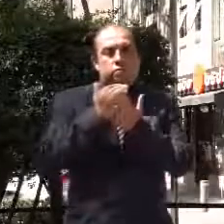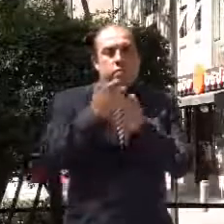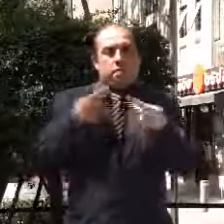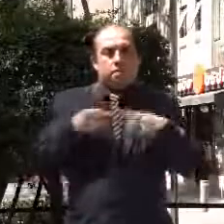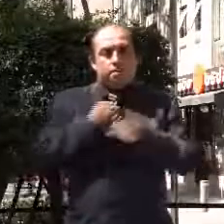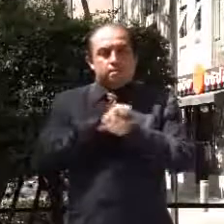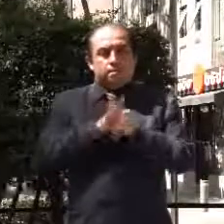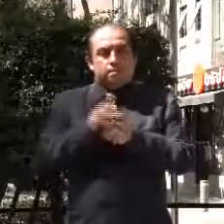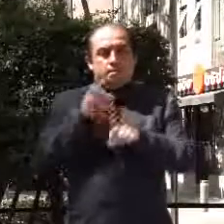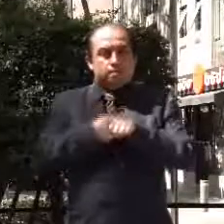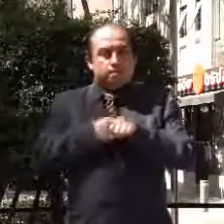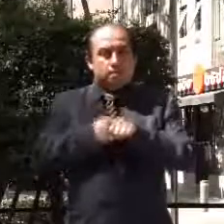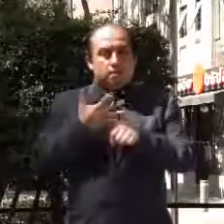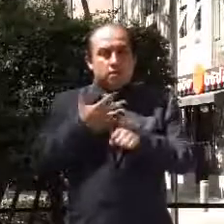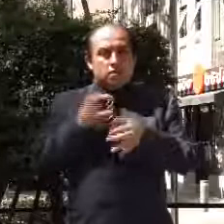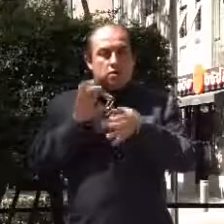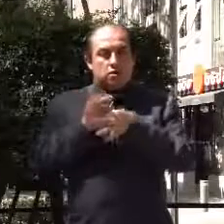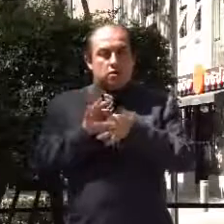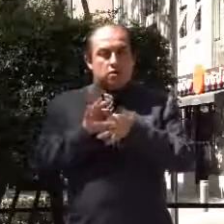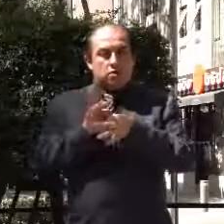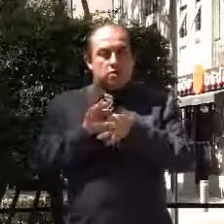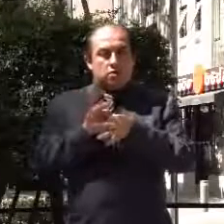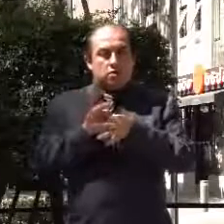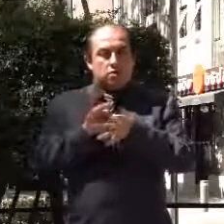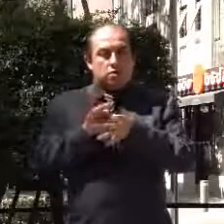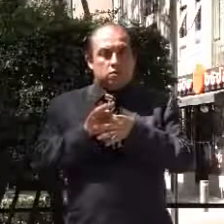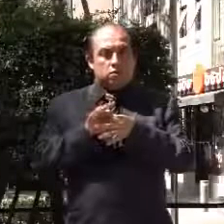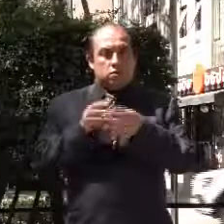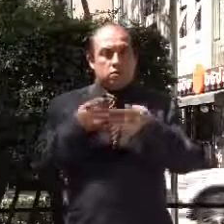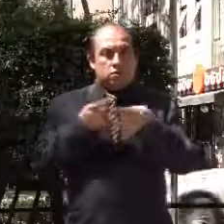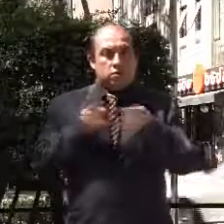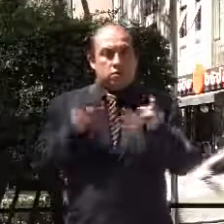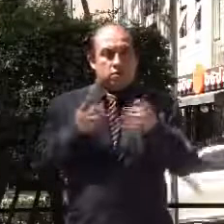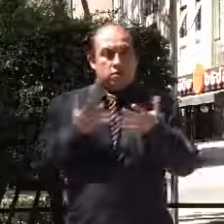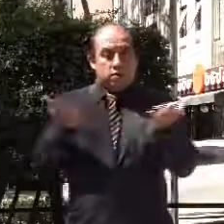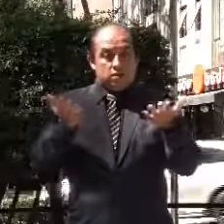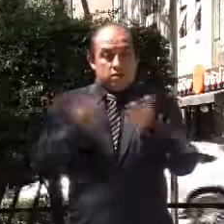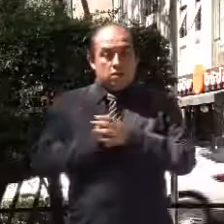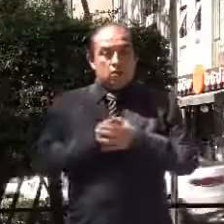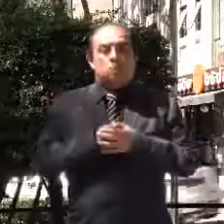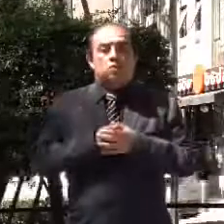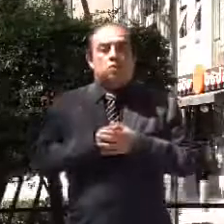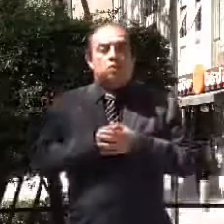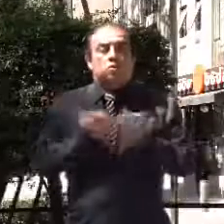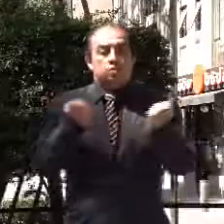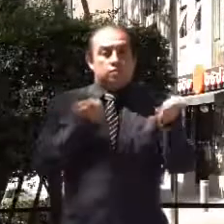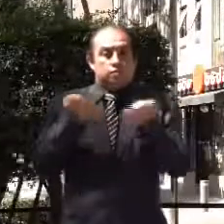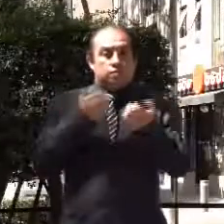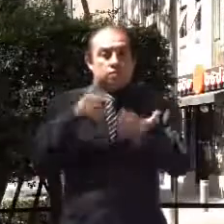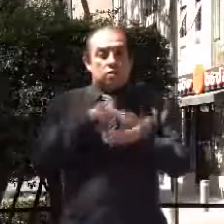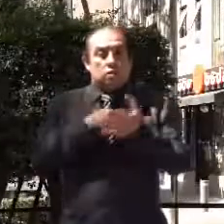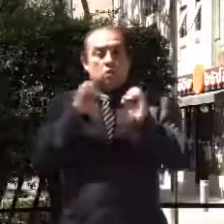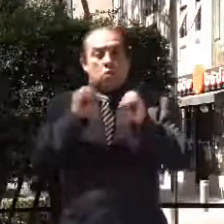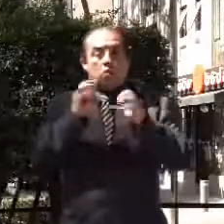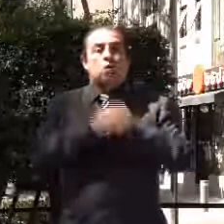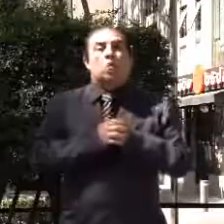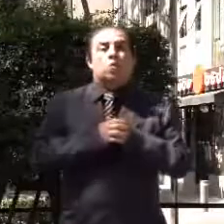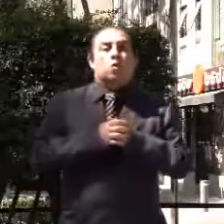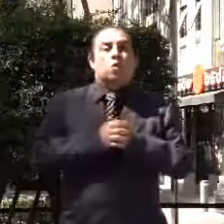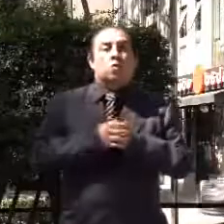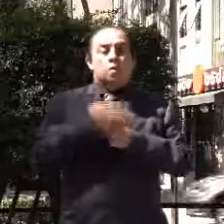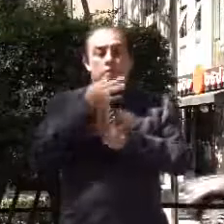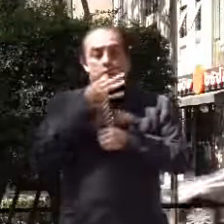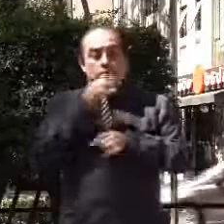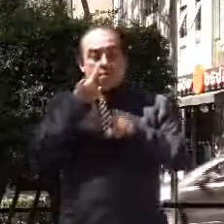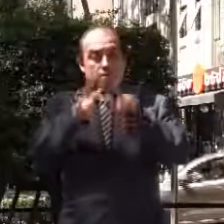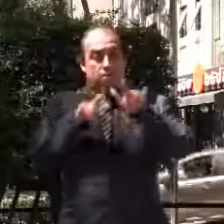días, ¿tiene alguna relación con la apertura que se diera en gimnasios, que se diera en ferias, en este tipo de actividades